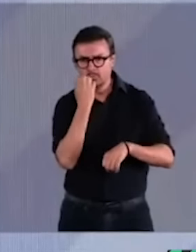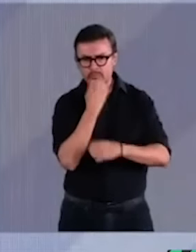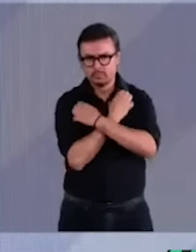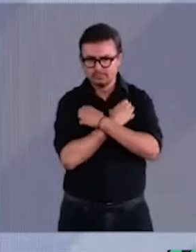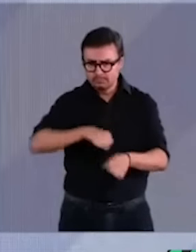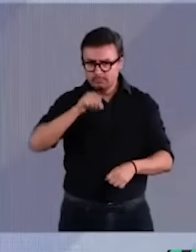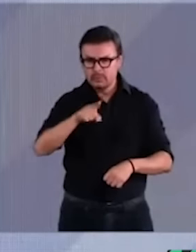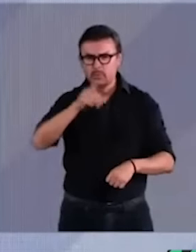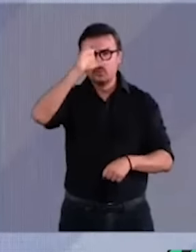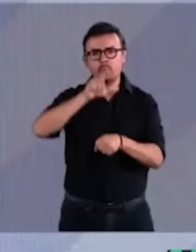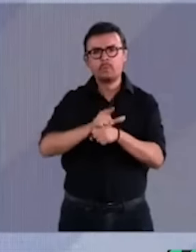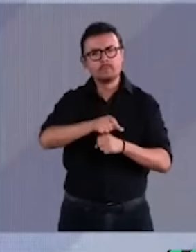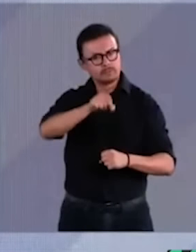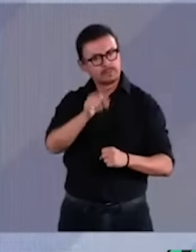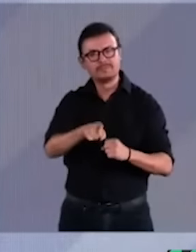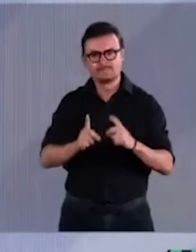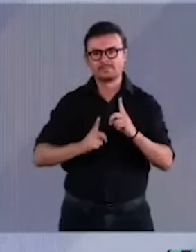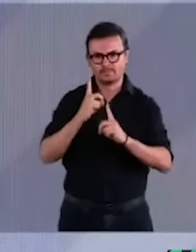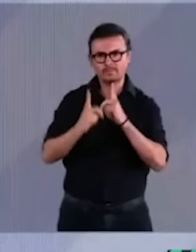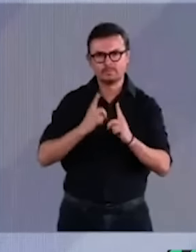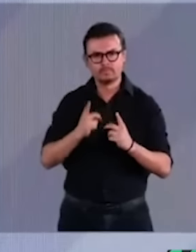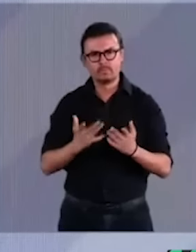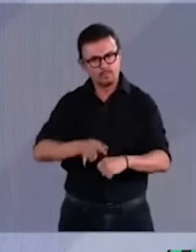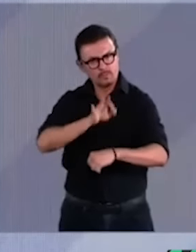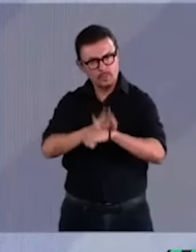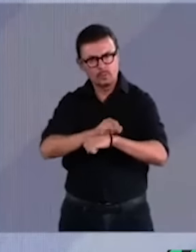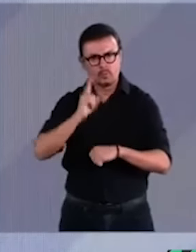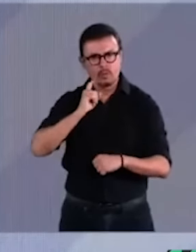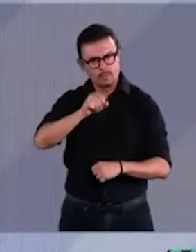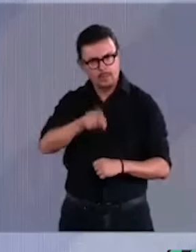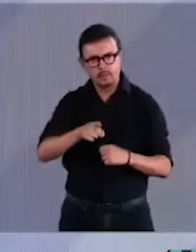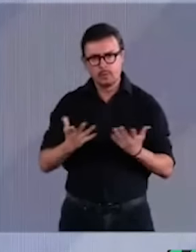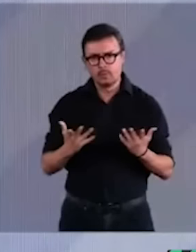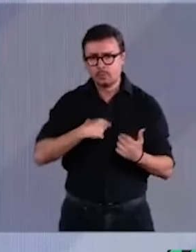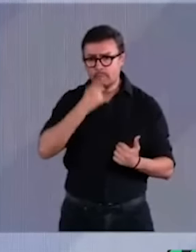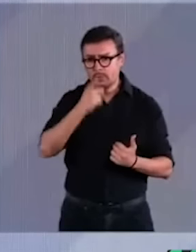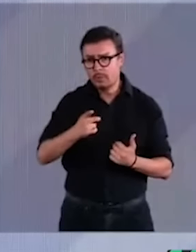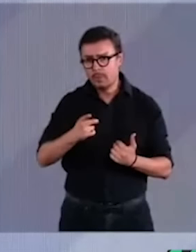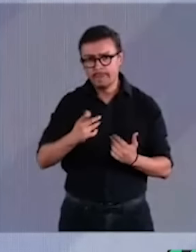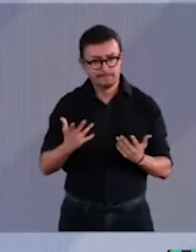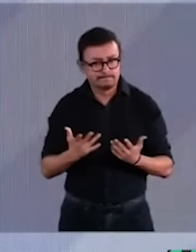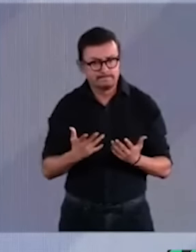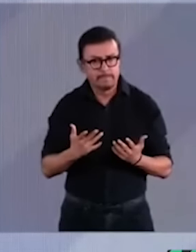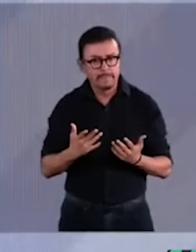cultura y acceso al deporte. Y bueno, vamos a decir quién es la única que ha